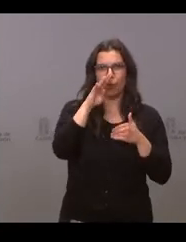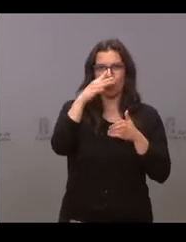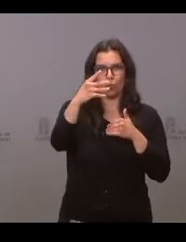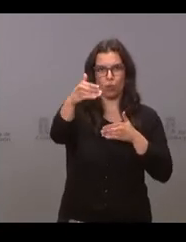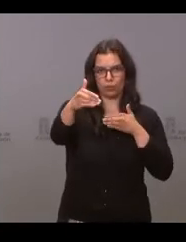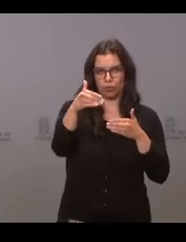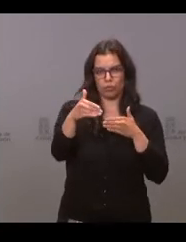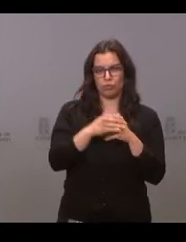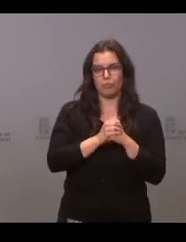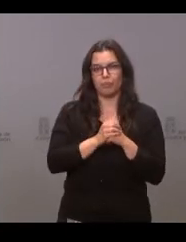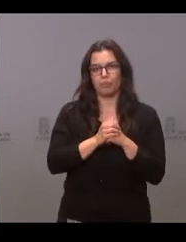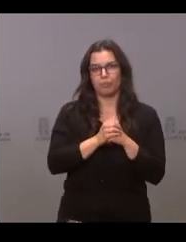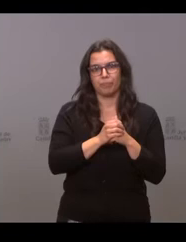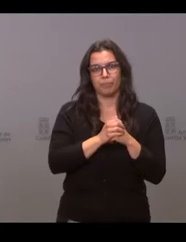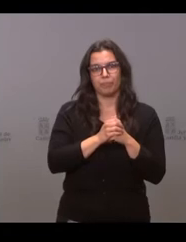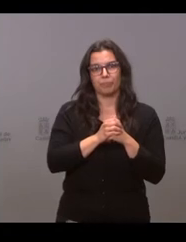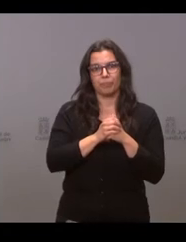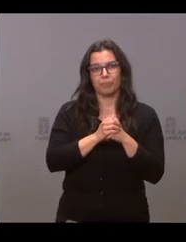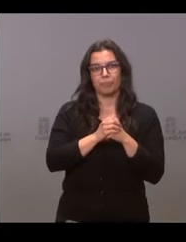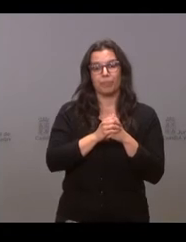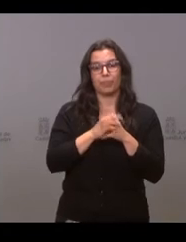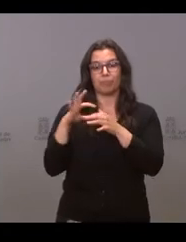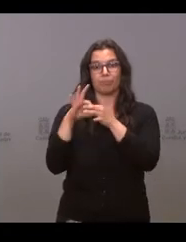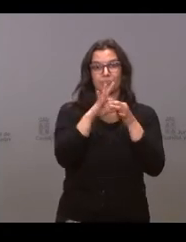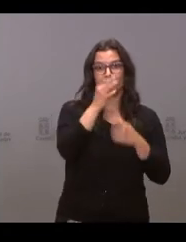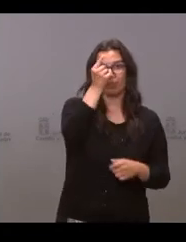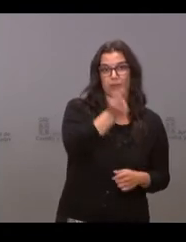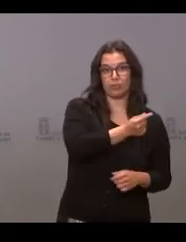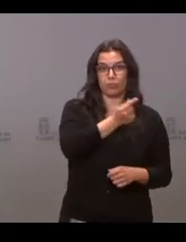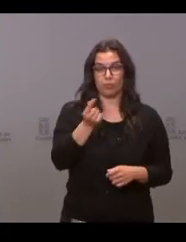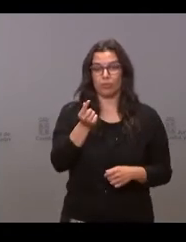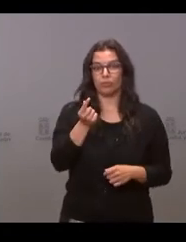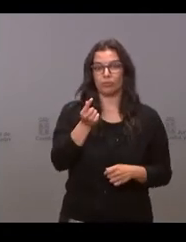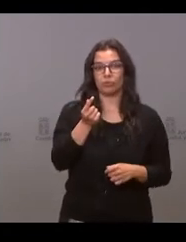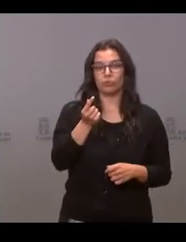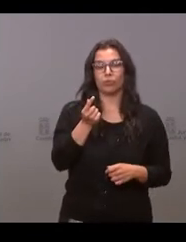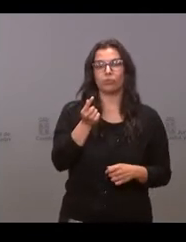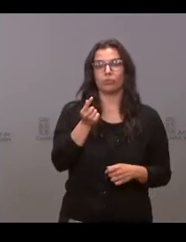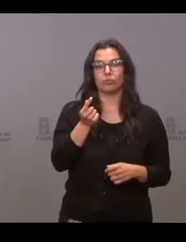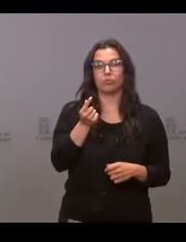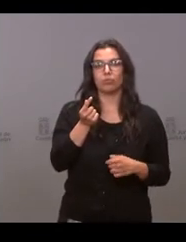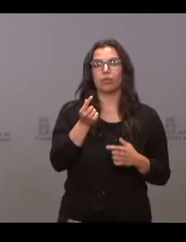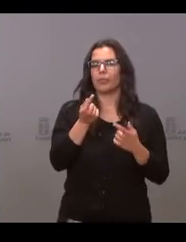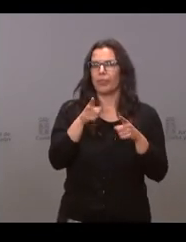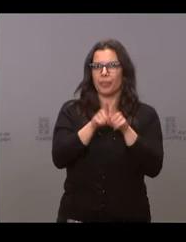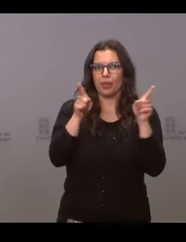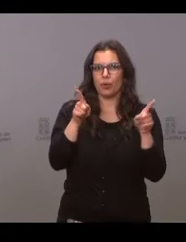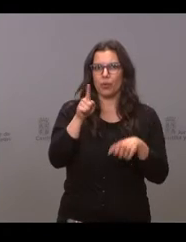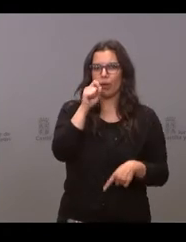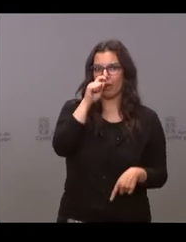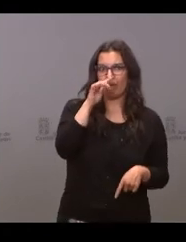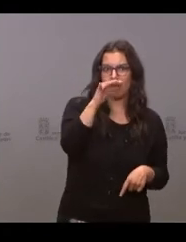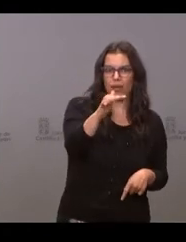que para adecuarlo a los presupuestos independientemente del conjunto de los años que tengan estos